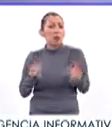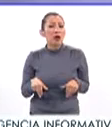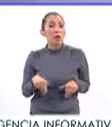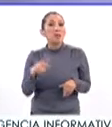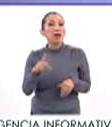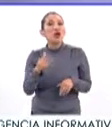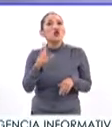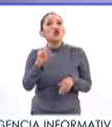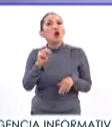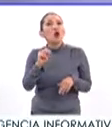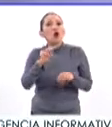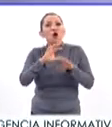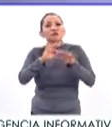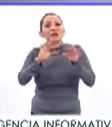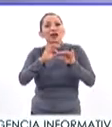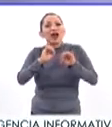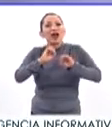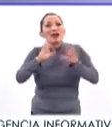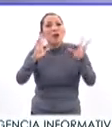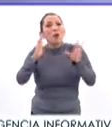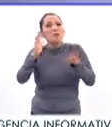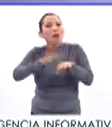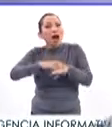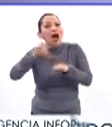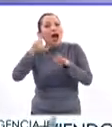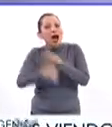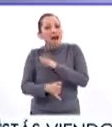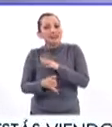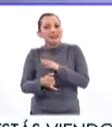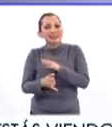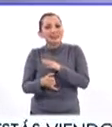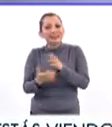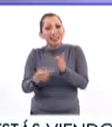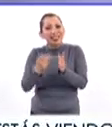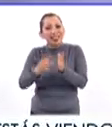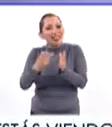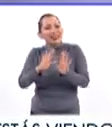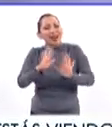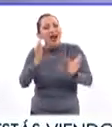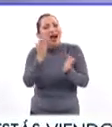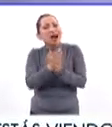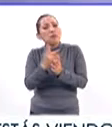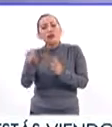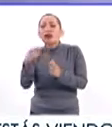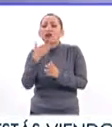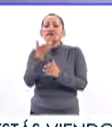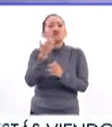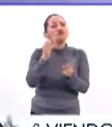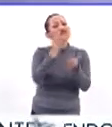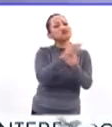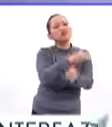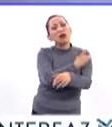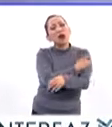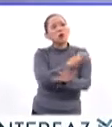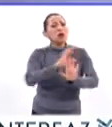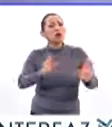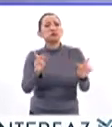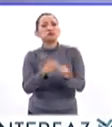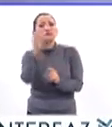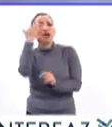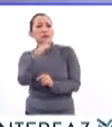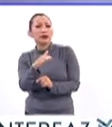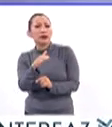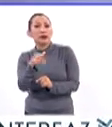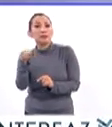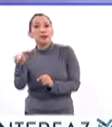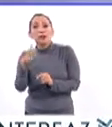pero ya no se explicaba tanto o tan insistentemente por qué son importantes y cuáles pueden ser